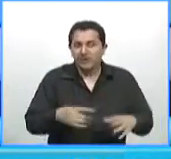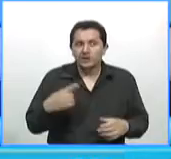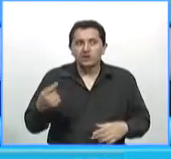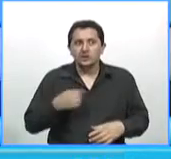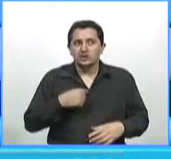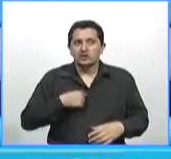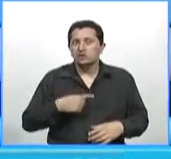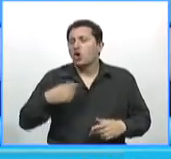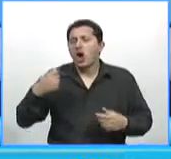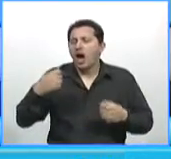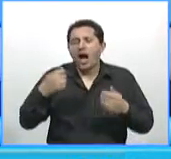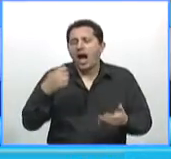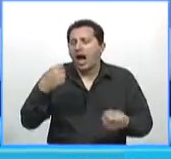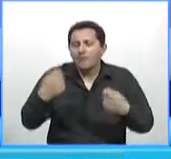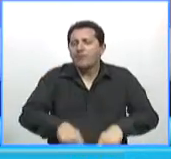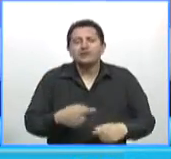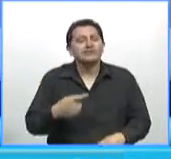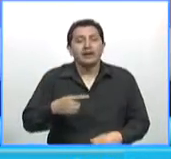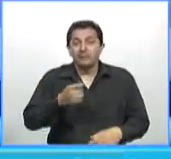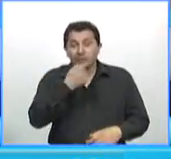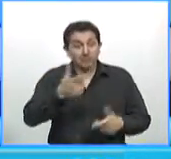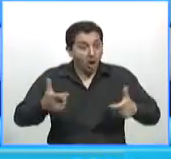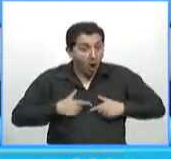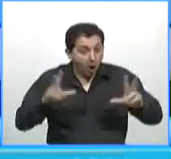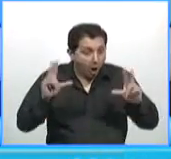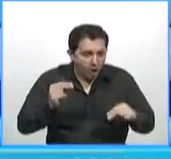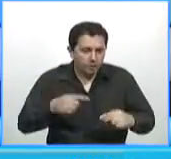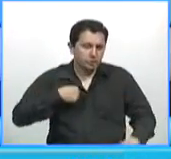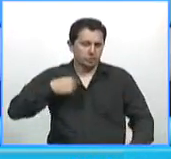aposté que no iba a ser a la canasta, lo iba a dar todo.